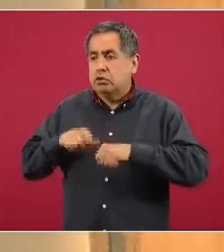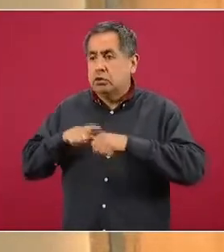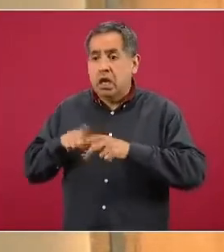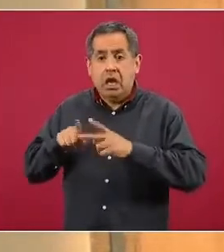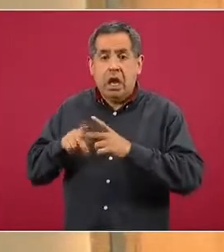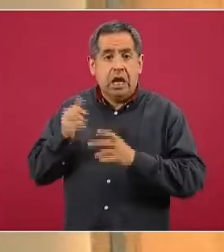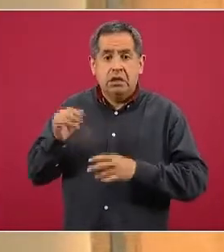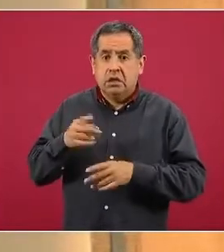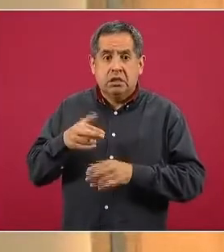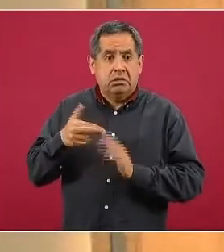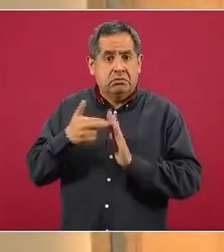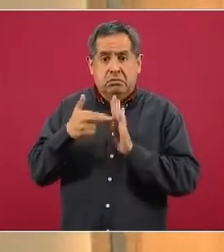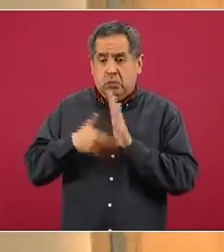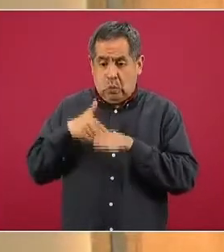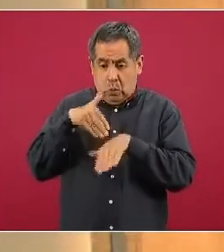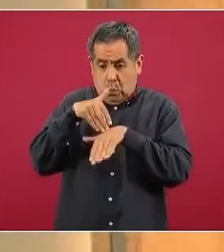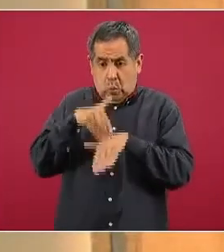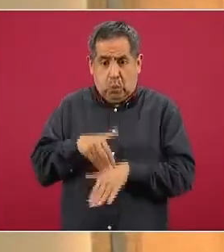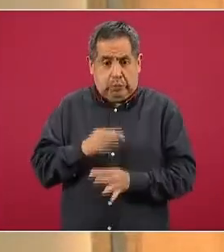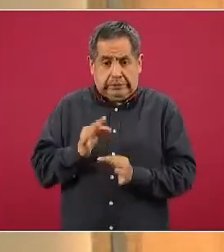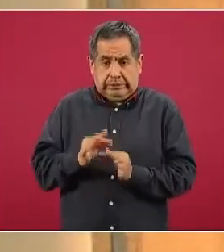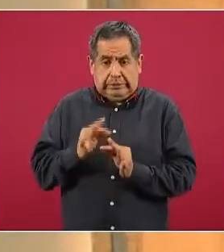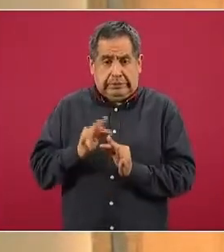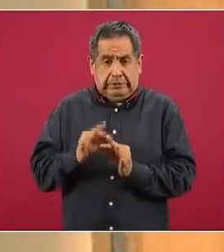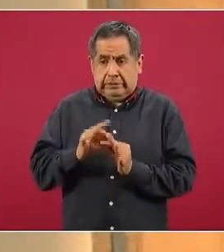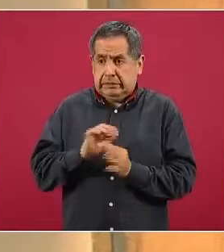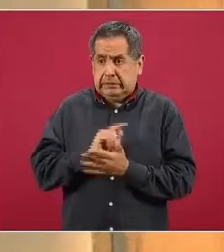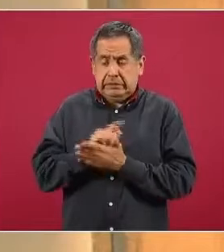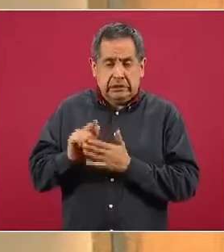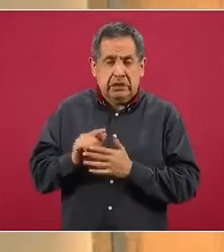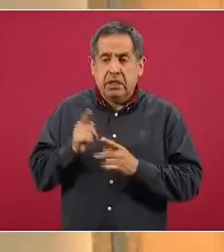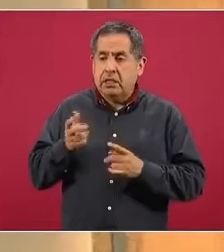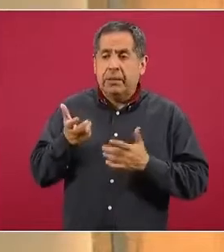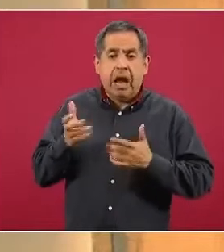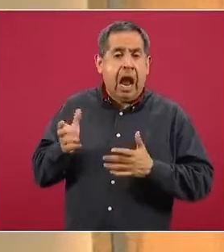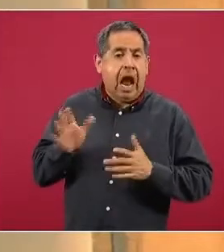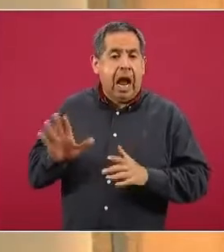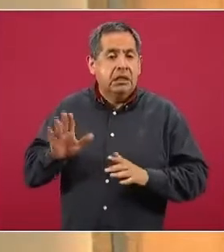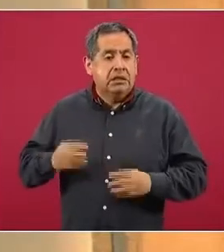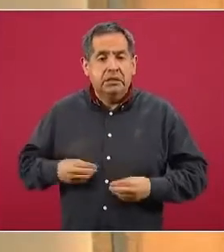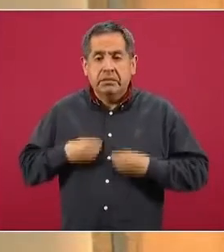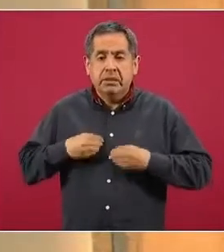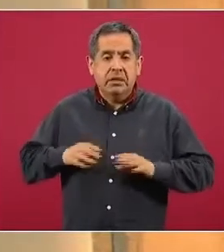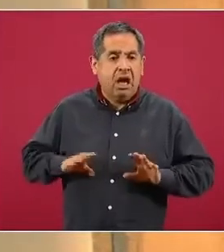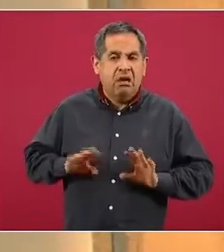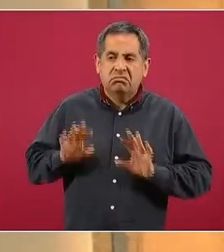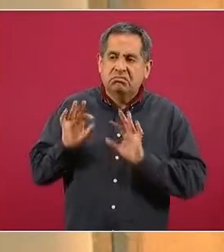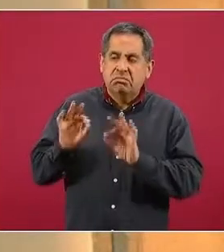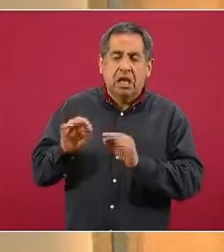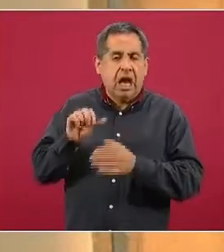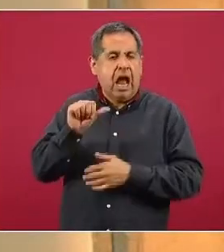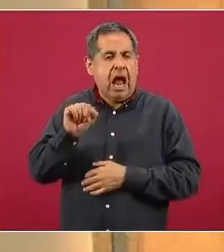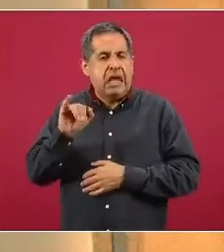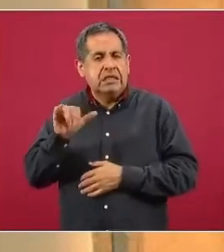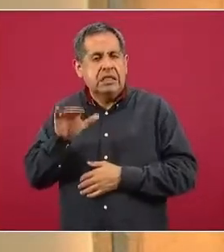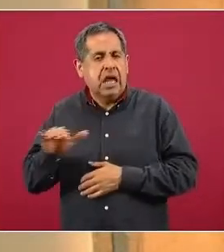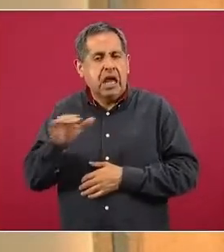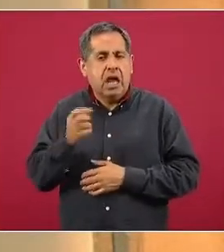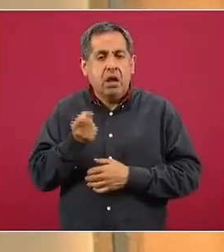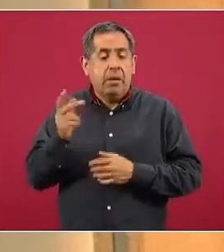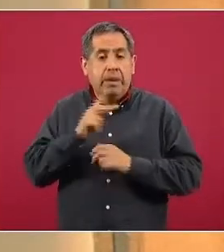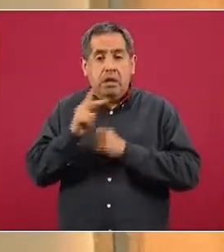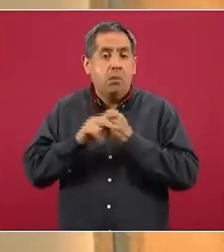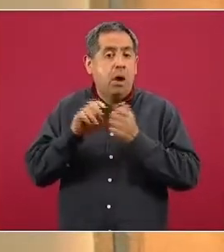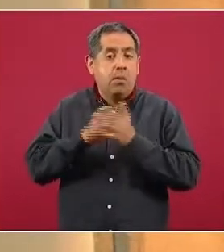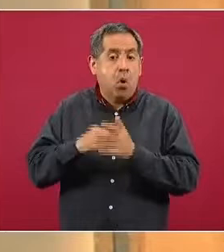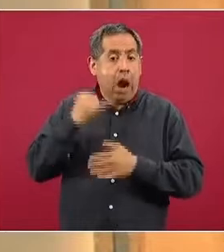de las sociedades y también con los comportamientos. En la región de Asia, en particular, algunos países como